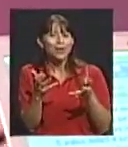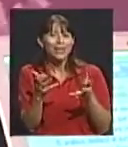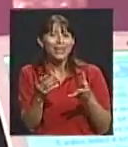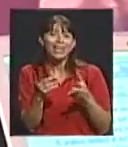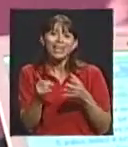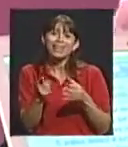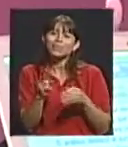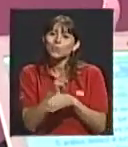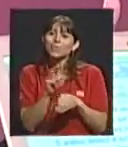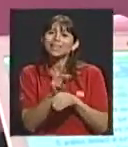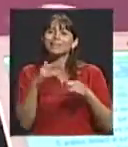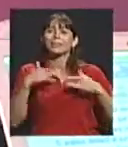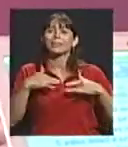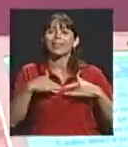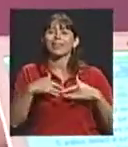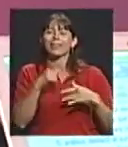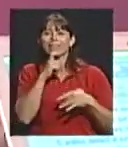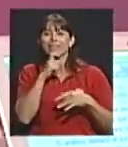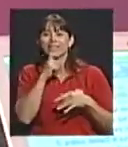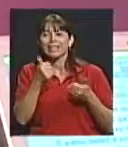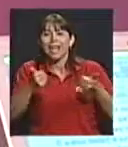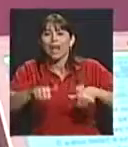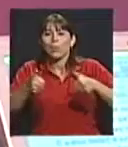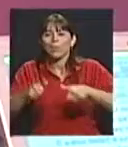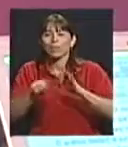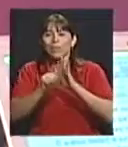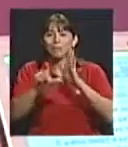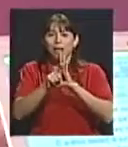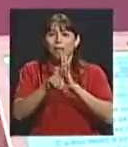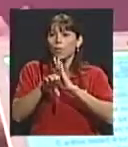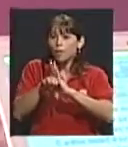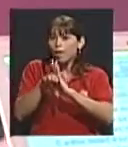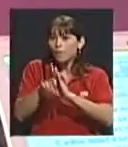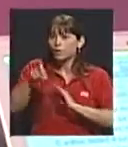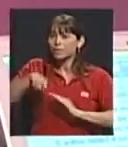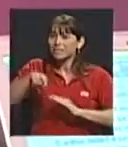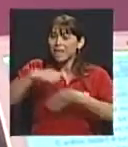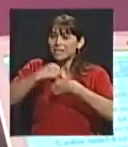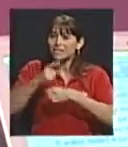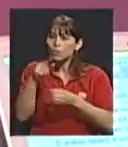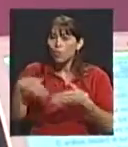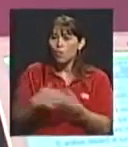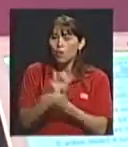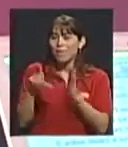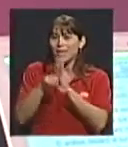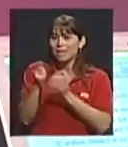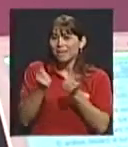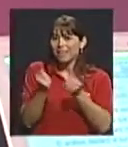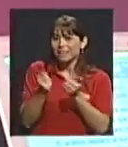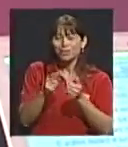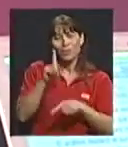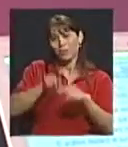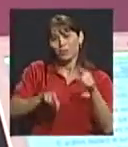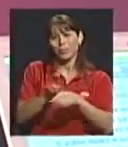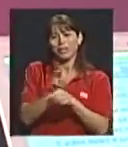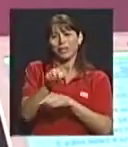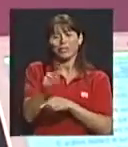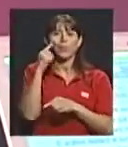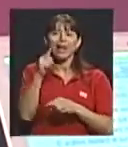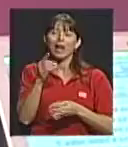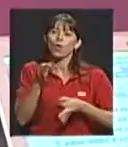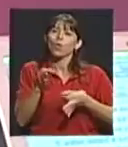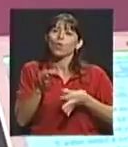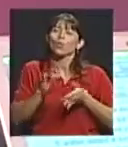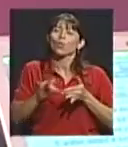llegar a acuerdos en la asamblea legislativa como por e ejemplo la necesidad de producir una nueva ley de tránsito para justificar lo que no